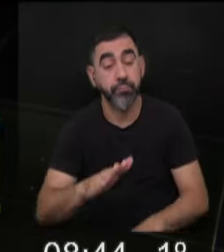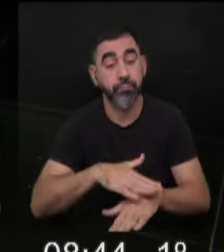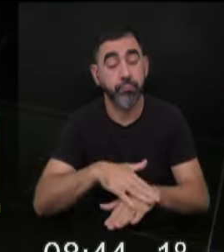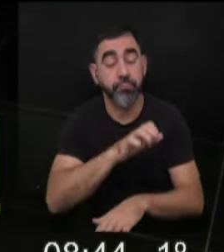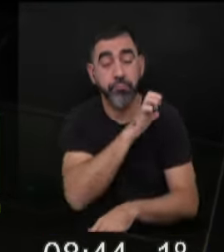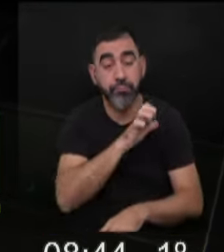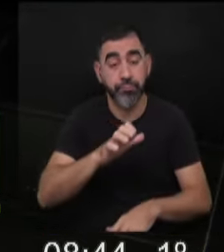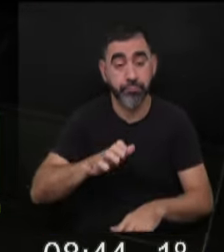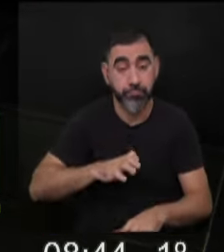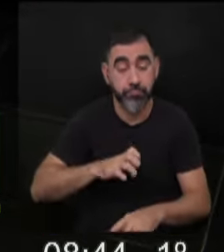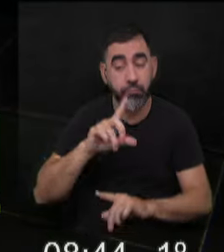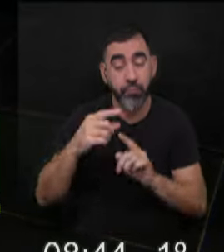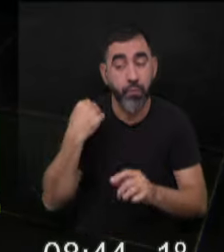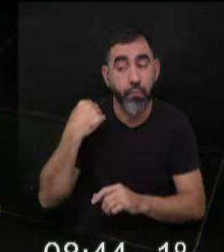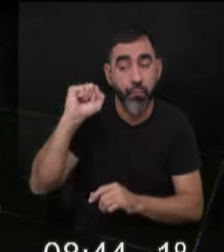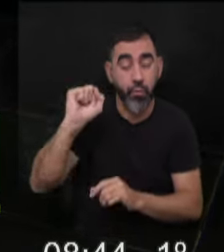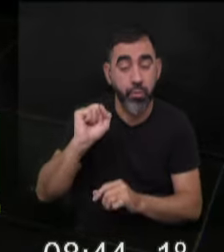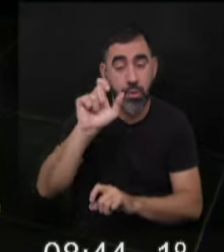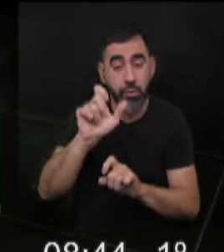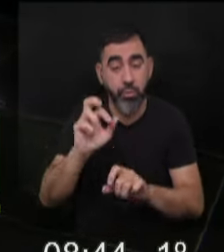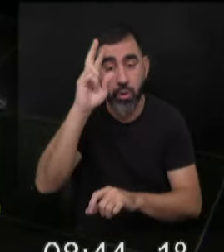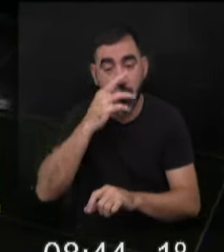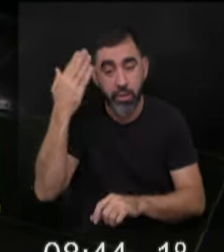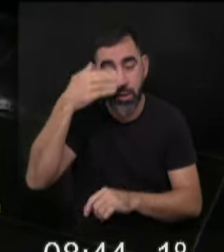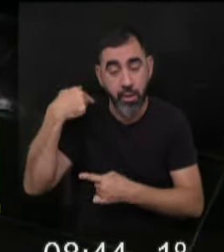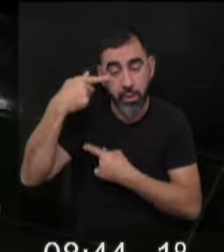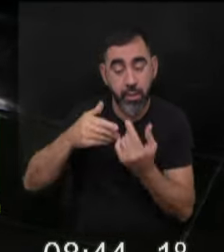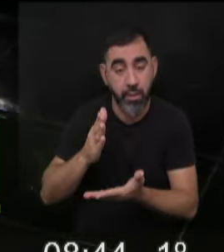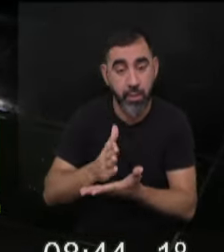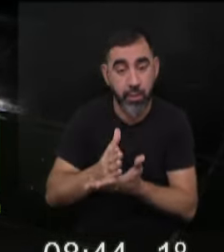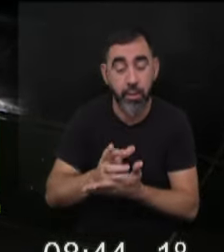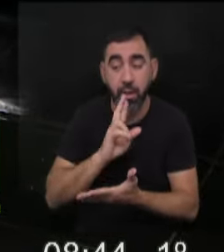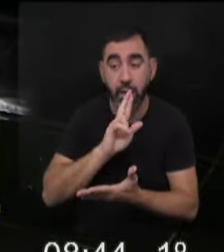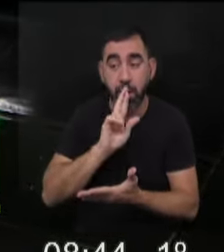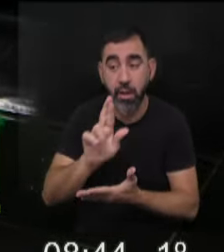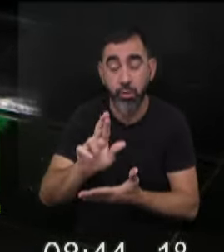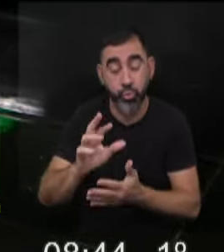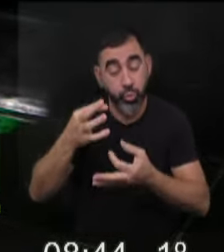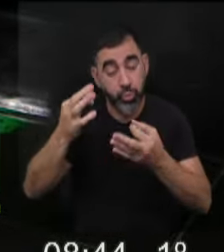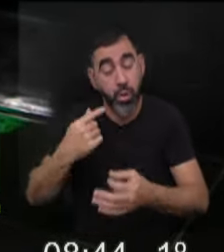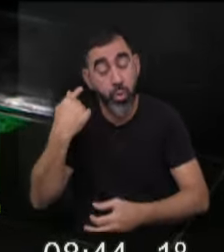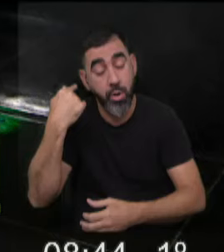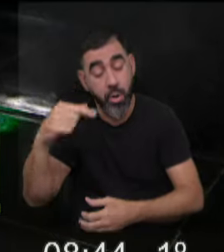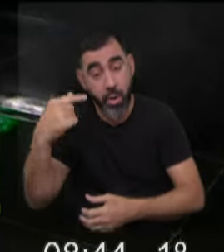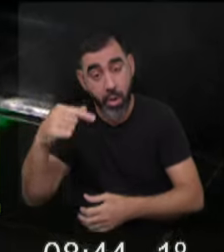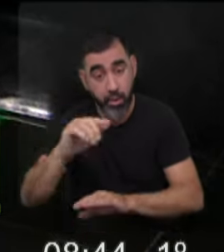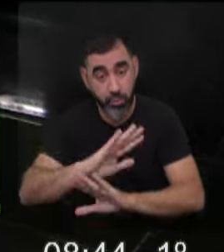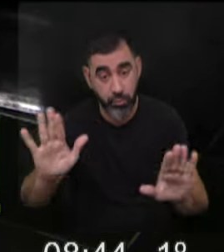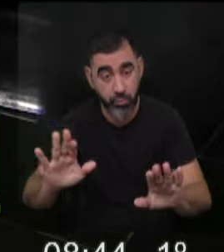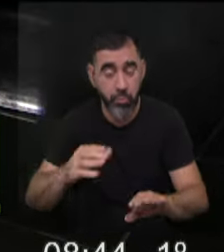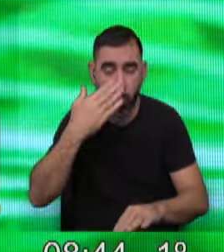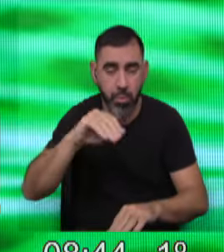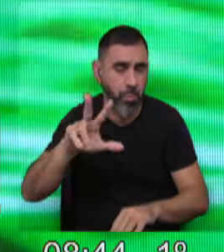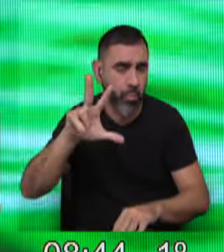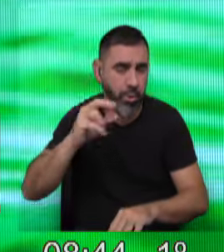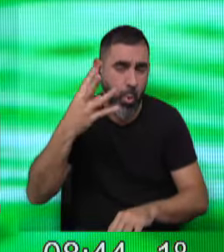Estado frente a posible vulneración en la población afrodescendiente. Bien, los resultados han sido resultados negativos, como han sido en los últimos